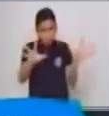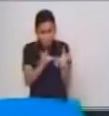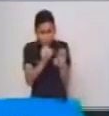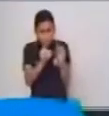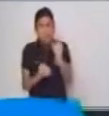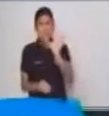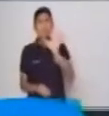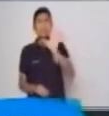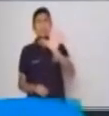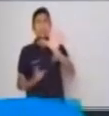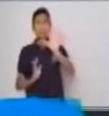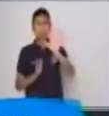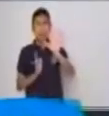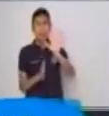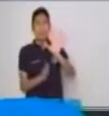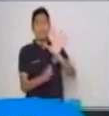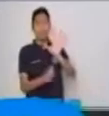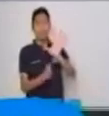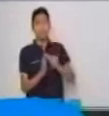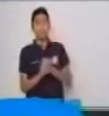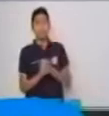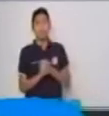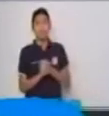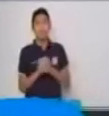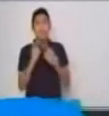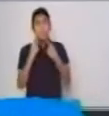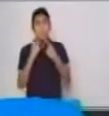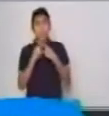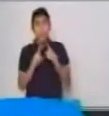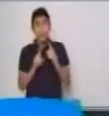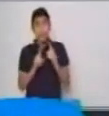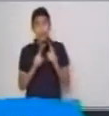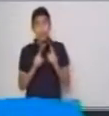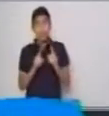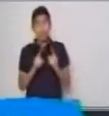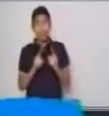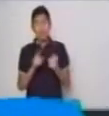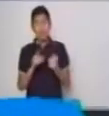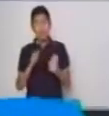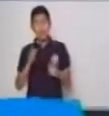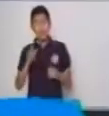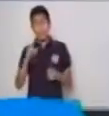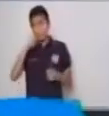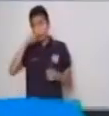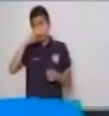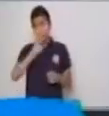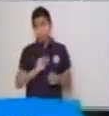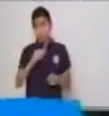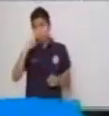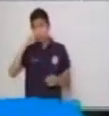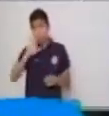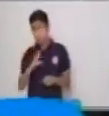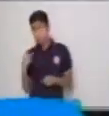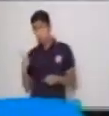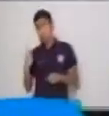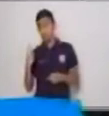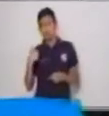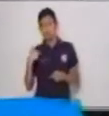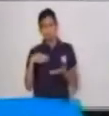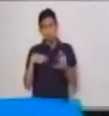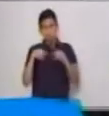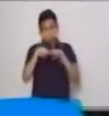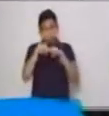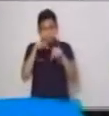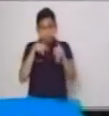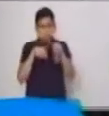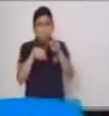reunido. Pero ellos, muy contentos, siguieron jugando y jugando. Cuando a lo lejos